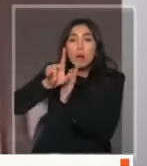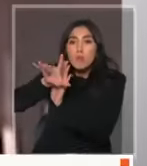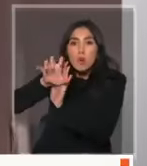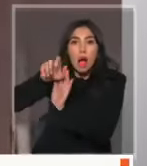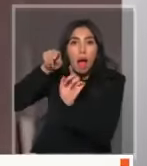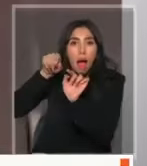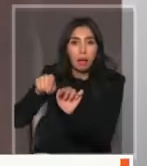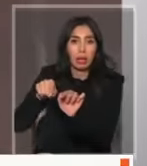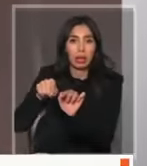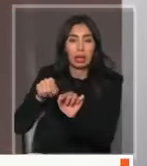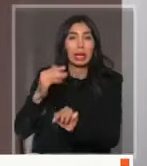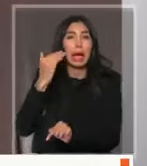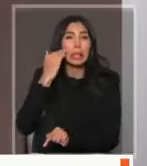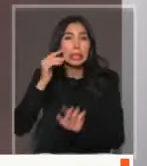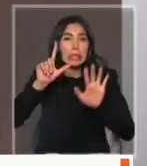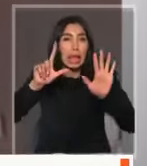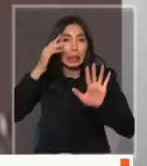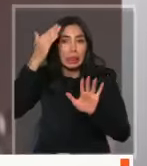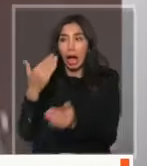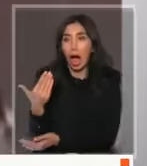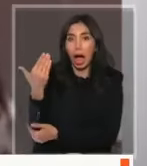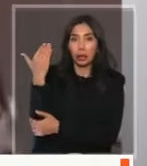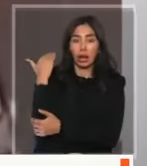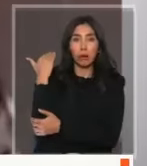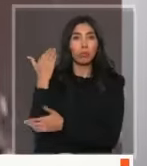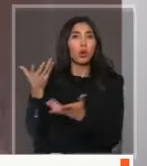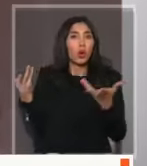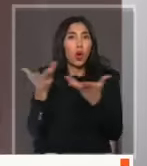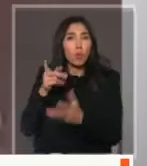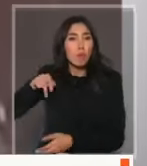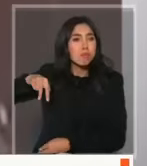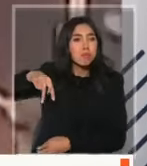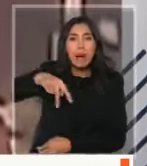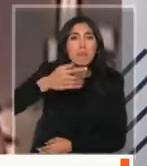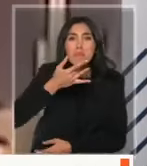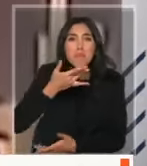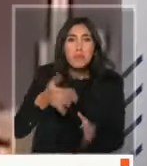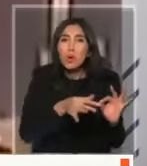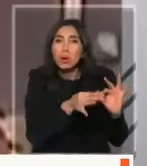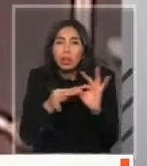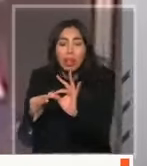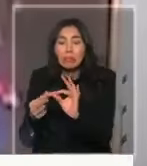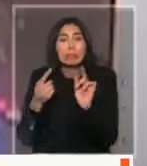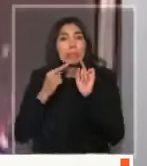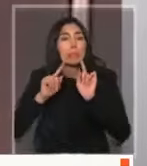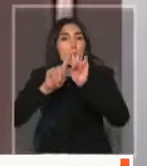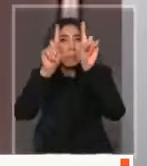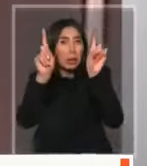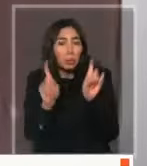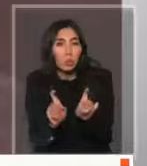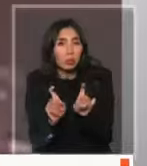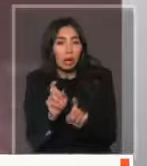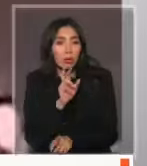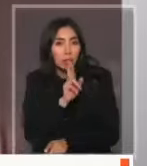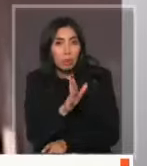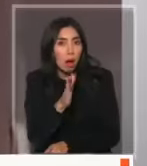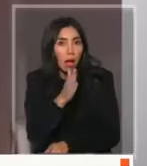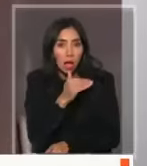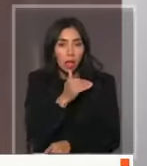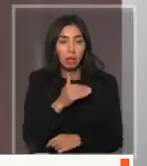desaparición hace casi 7 días. ¿Cómo llegó allí y por qué? Son algunas de las preguntas que aún no tienen respuesta.